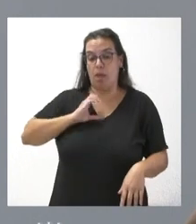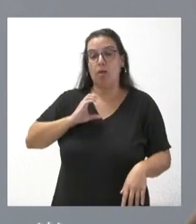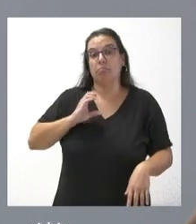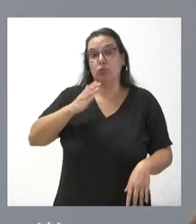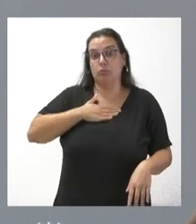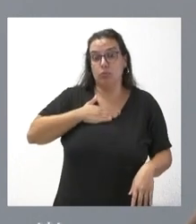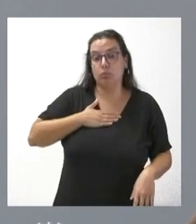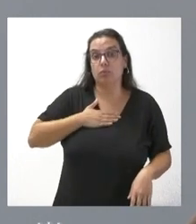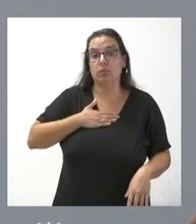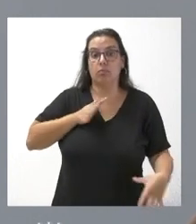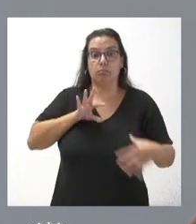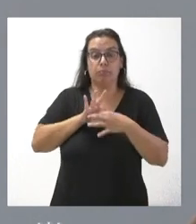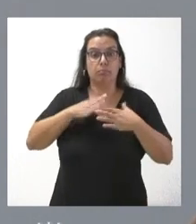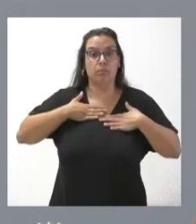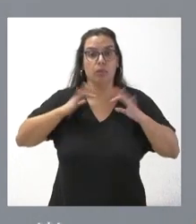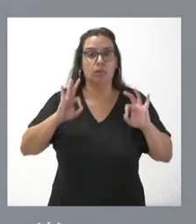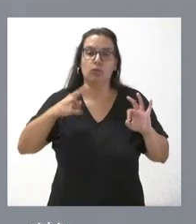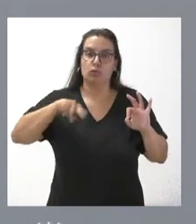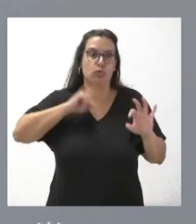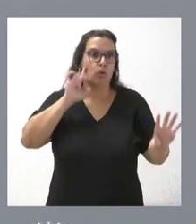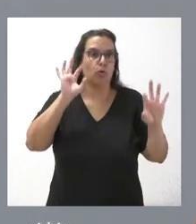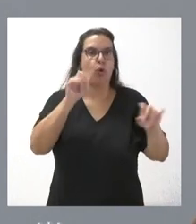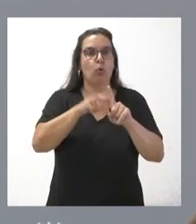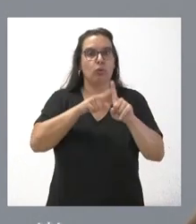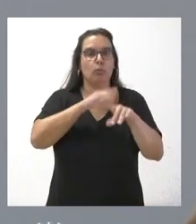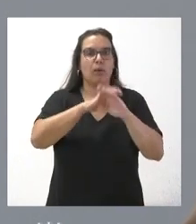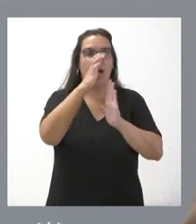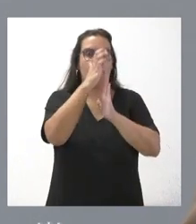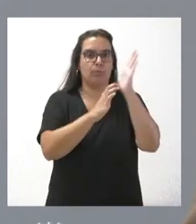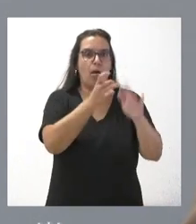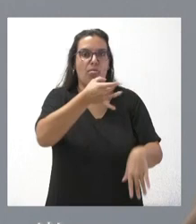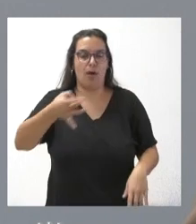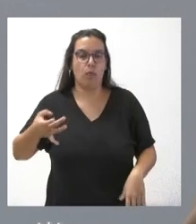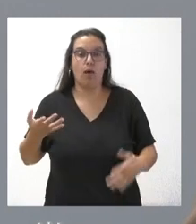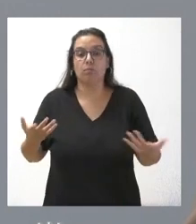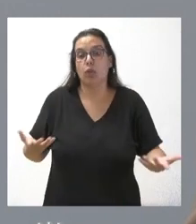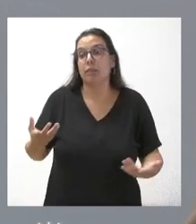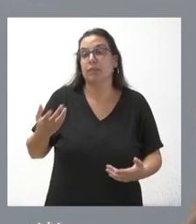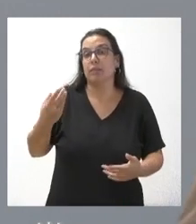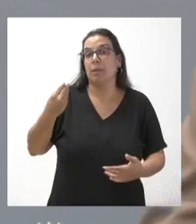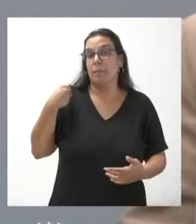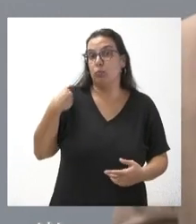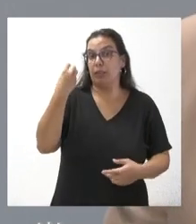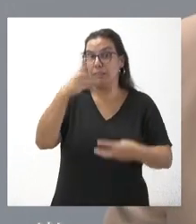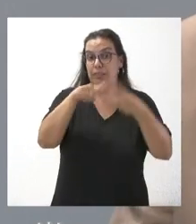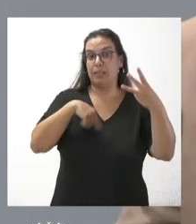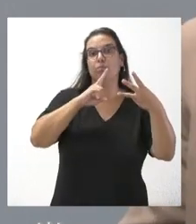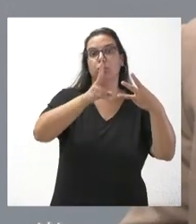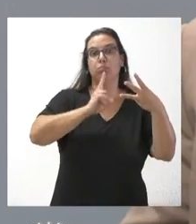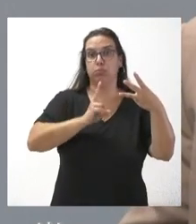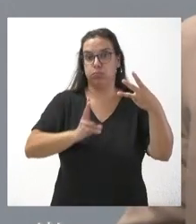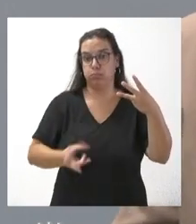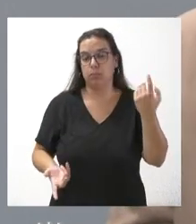objetivos nos correspondiera a Castilla y León la destinaríamos efectivamente a bajar esta deuda. Por tanto, ante sus tres preguntas, nosotros sí creemos